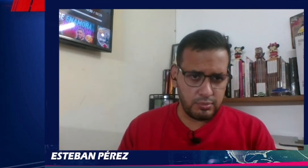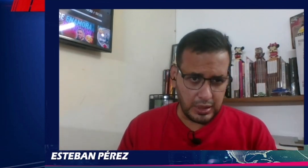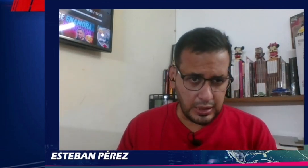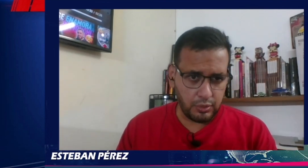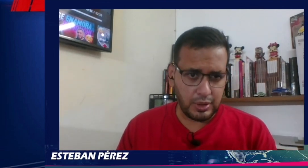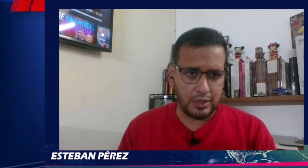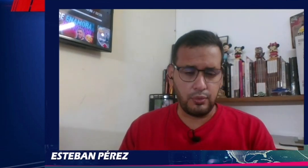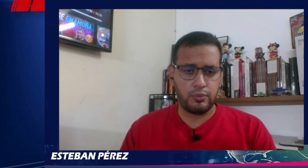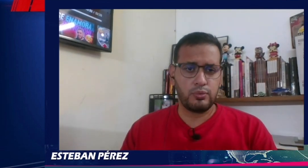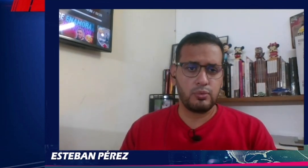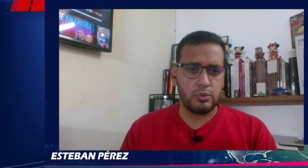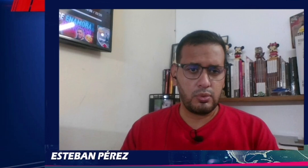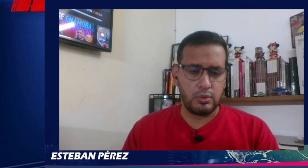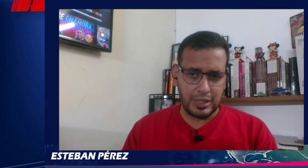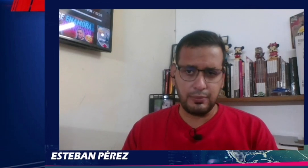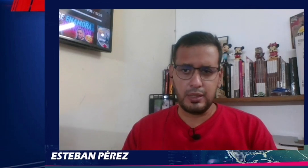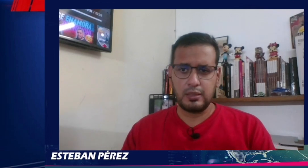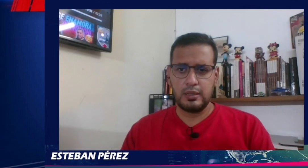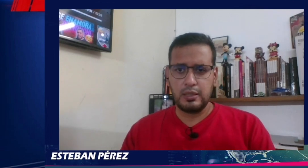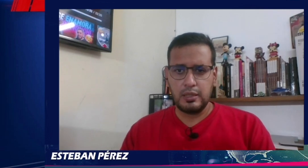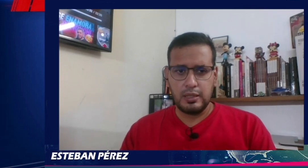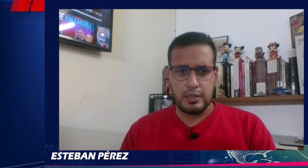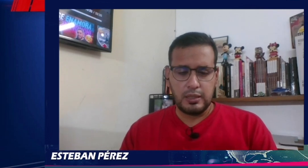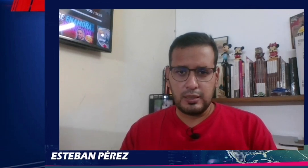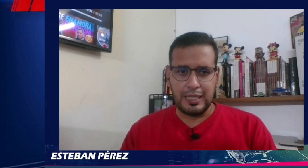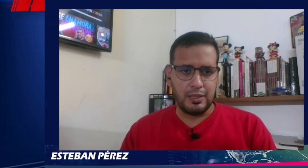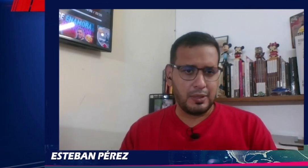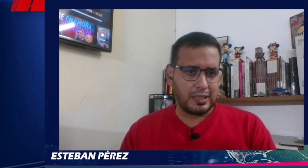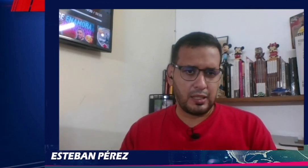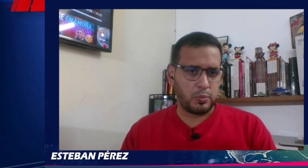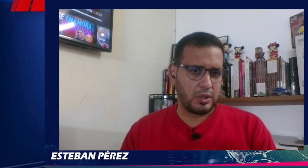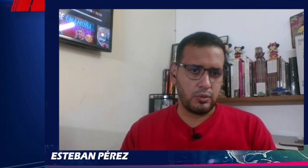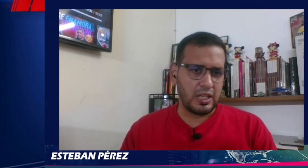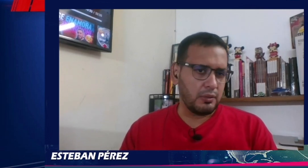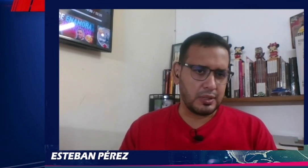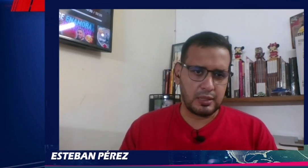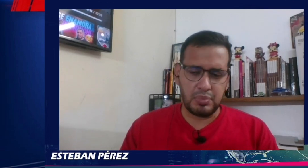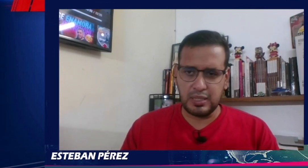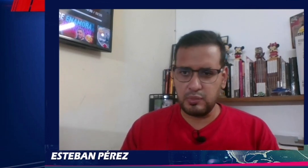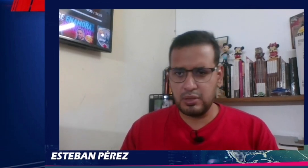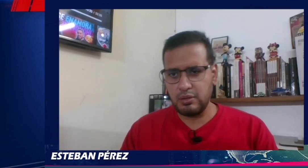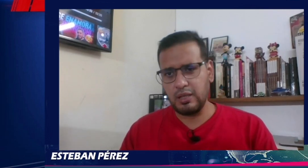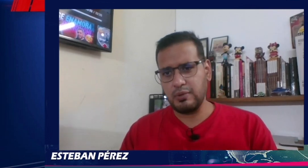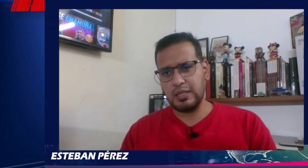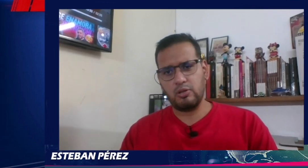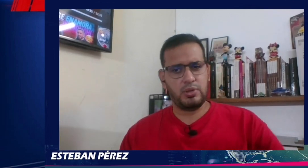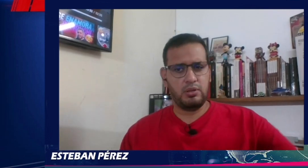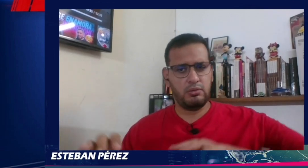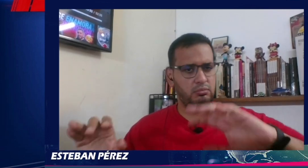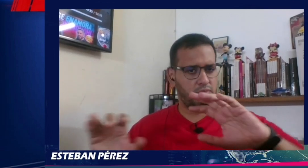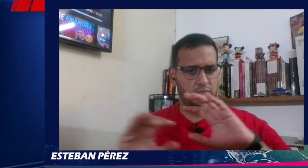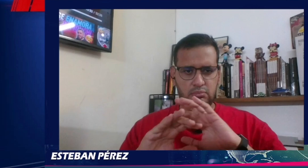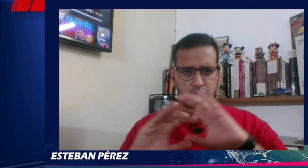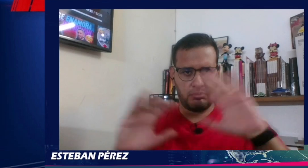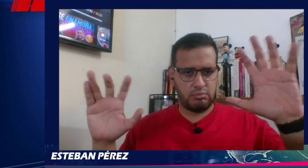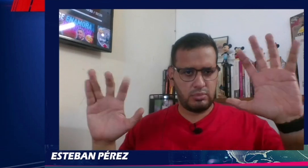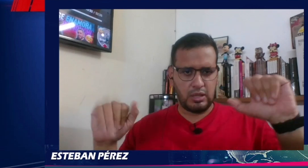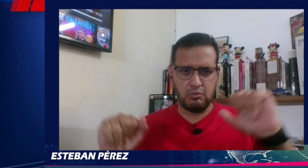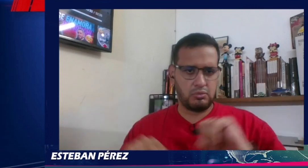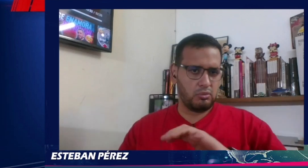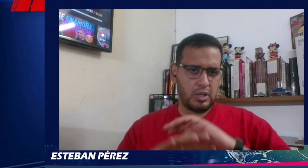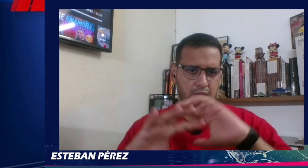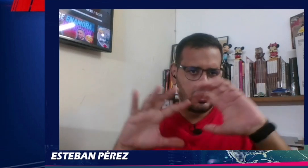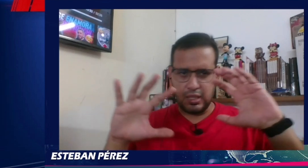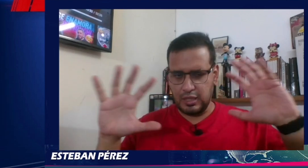bendito, bendito sea Dios, libre. La libertad de expresión, la libertad de pensamiento, la libertad de opinión,